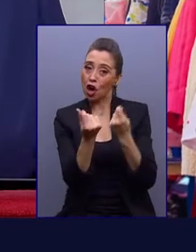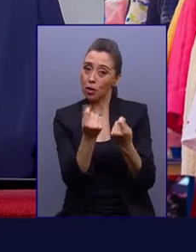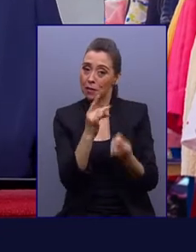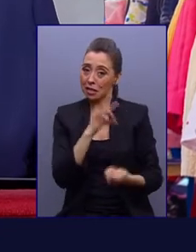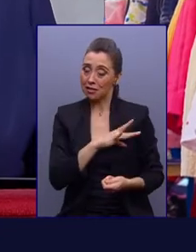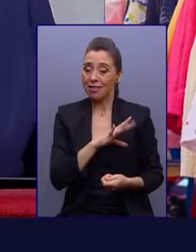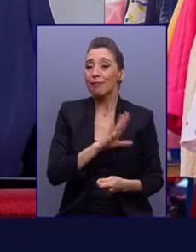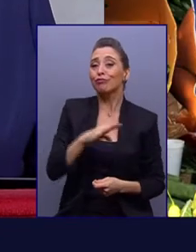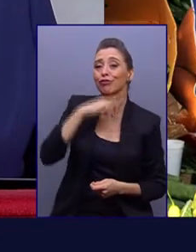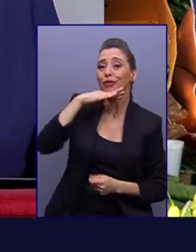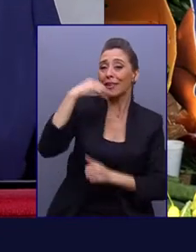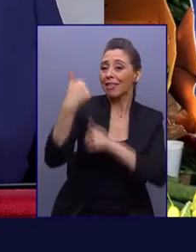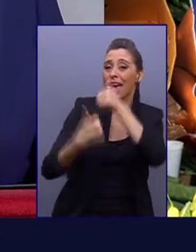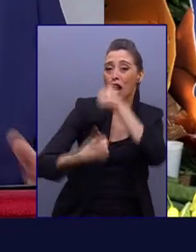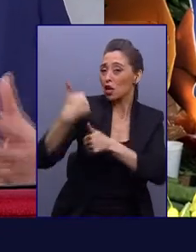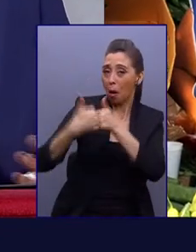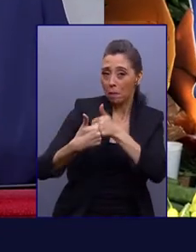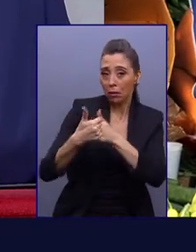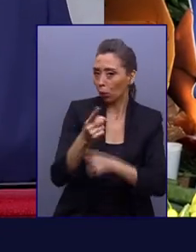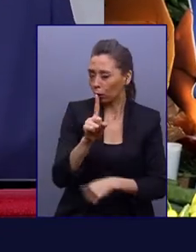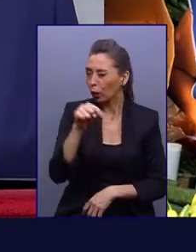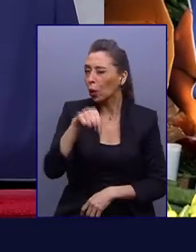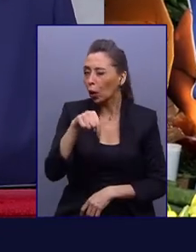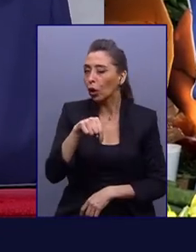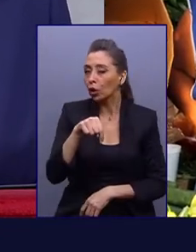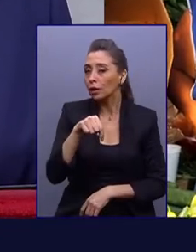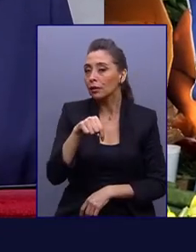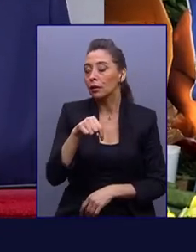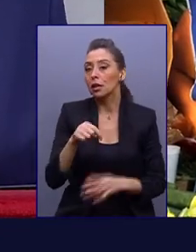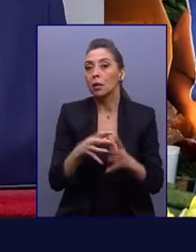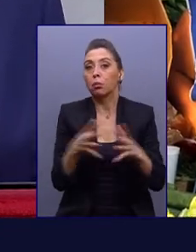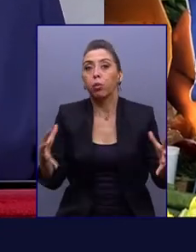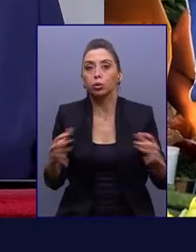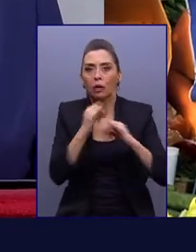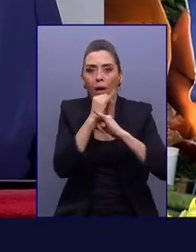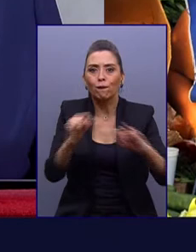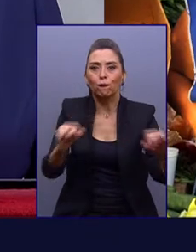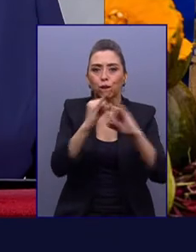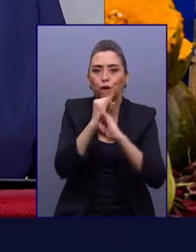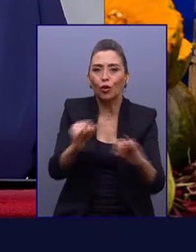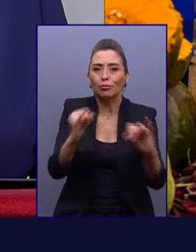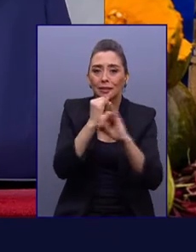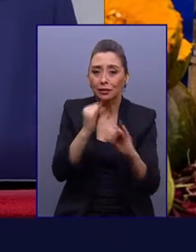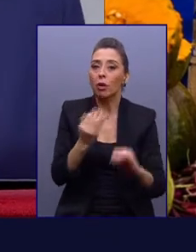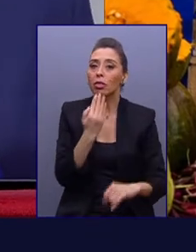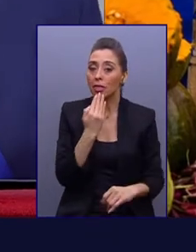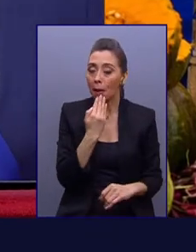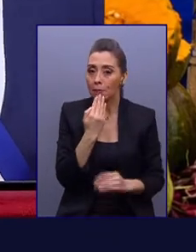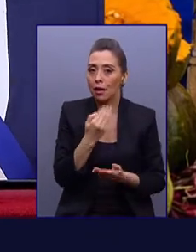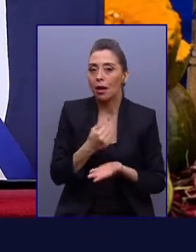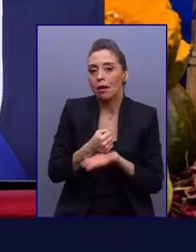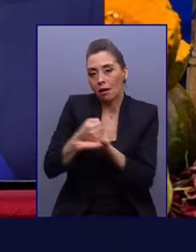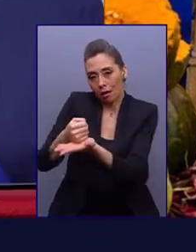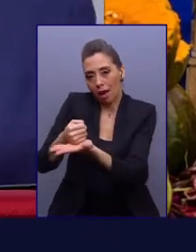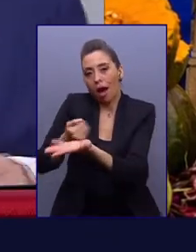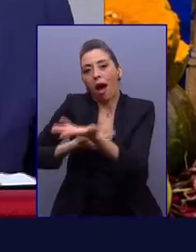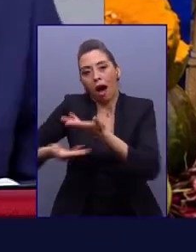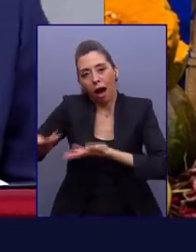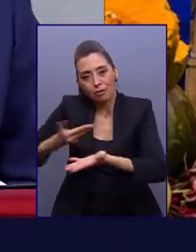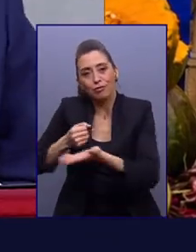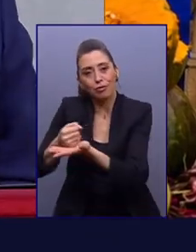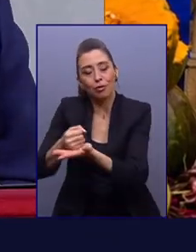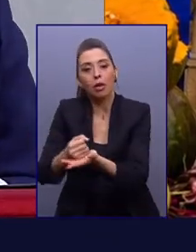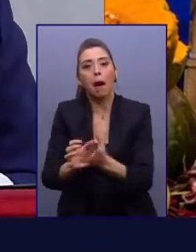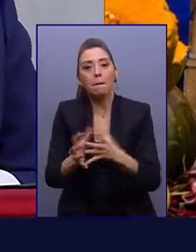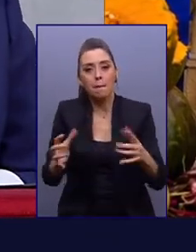con competir, sobre todo hoy día, que es tanta la información. También hay que colaborar. Y hemos